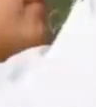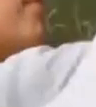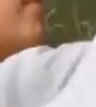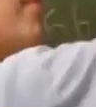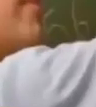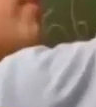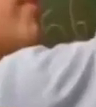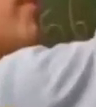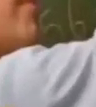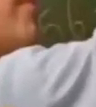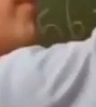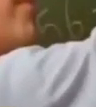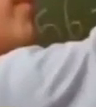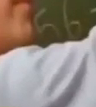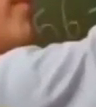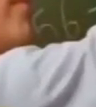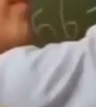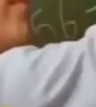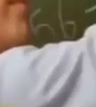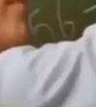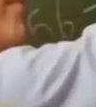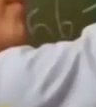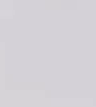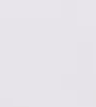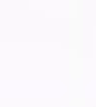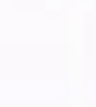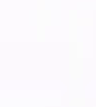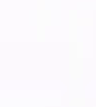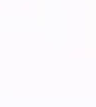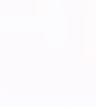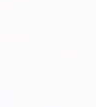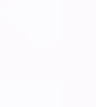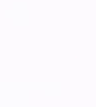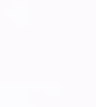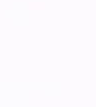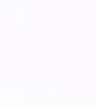A continuación, Matemática Primero Primaria.